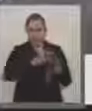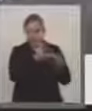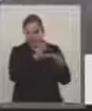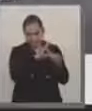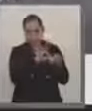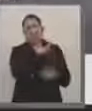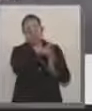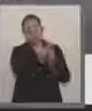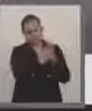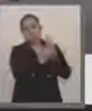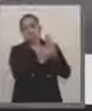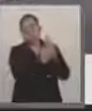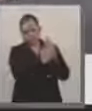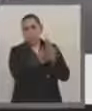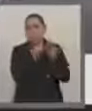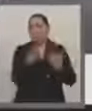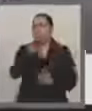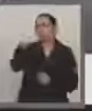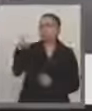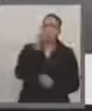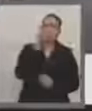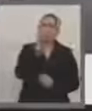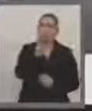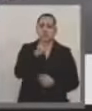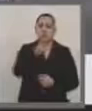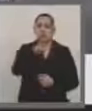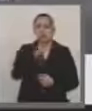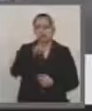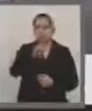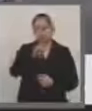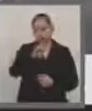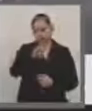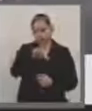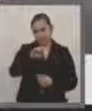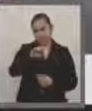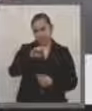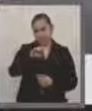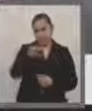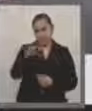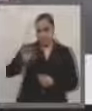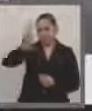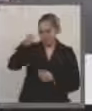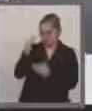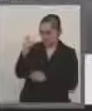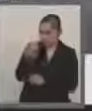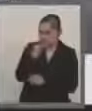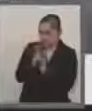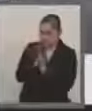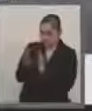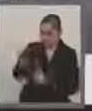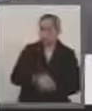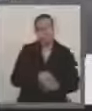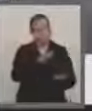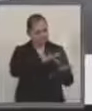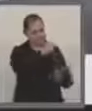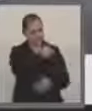intervención desde su curul hasta por un minuto el diputado Guillermo Rafael Santiago Rodríguez, del Grupo Parlamentario Morena. Gracias, presidente. Con el